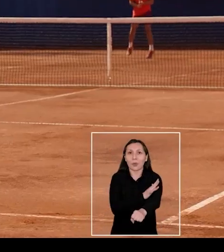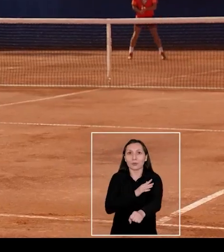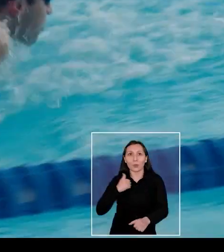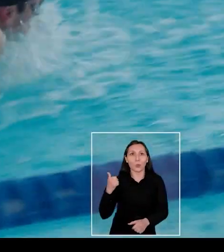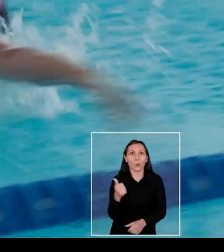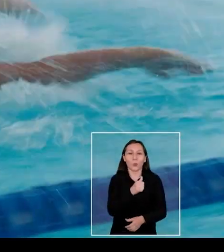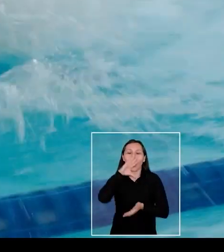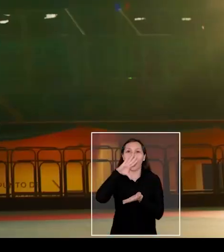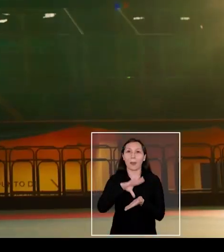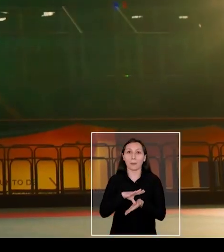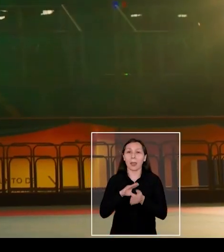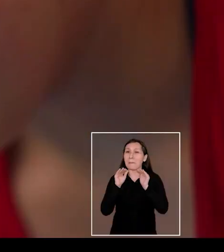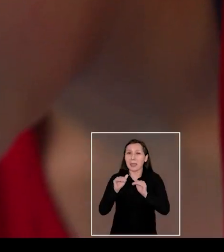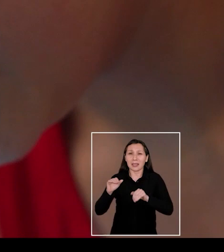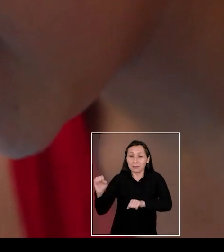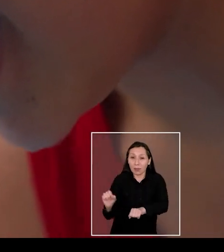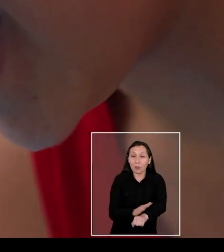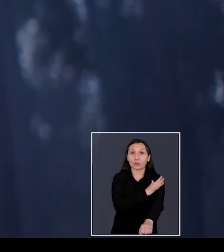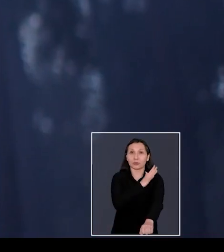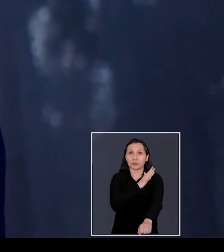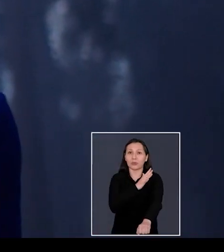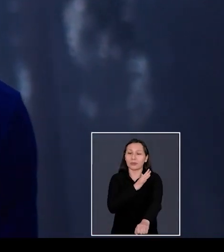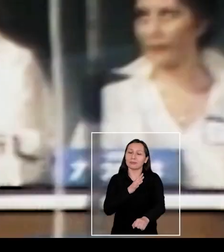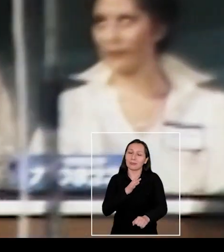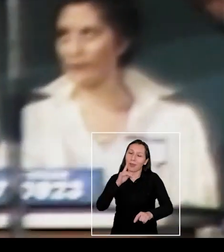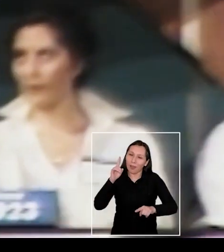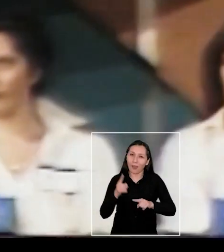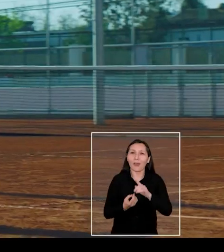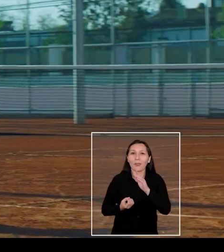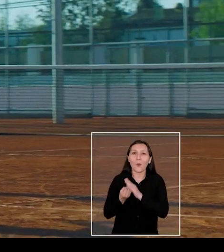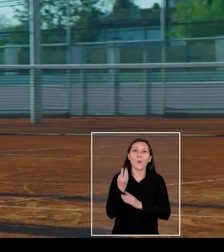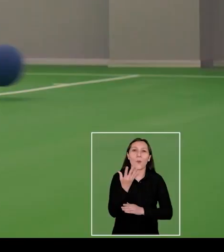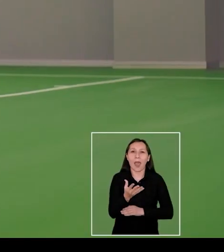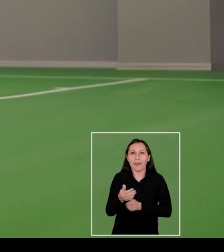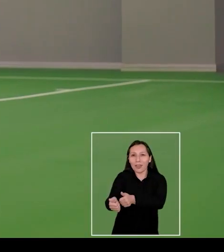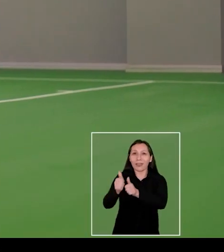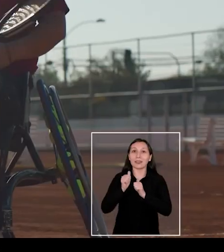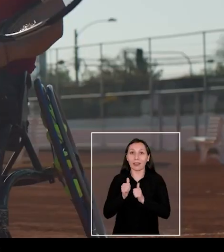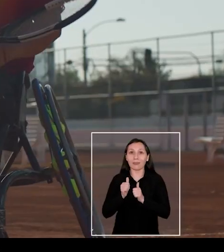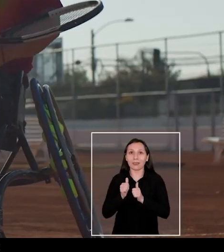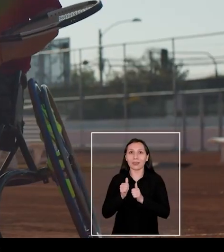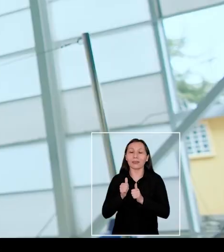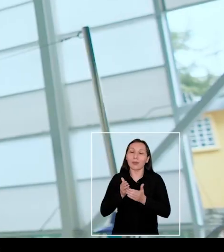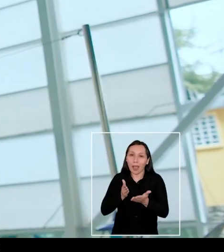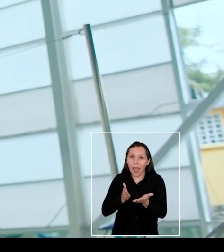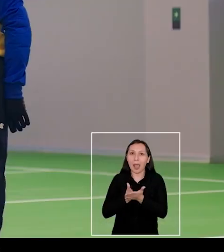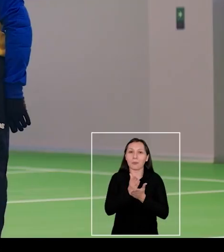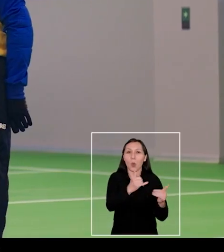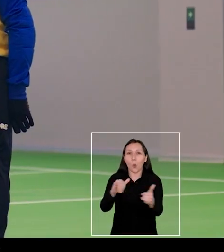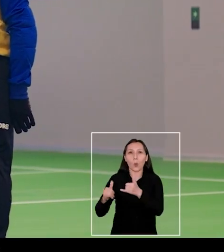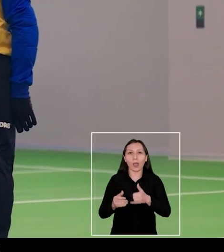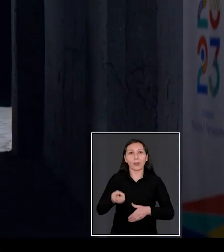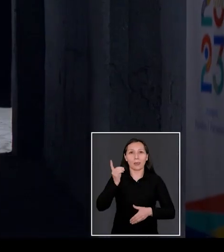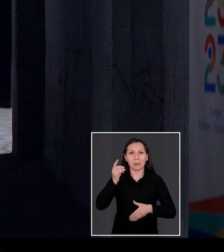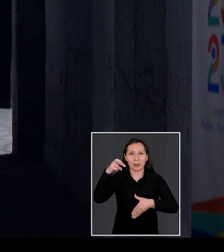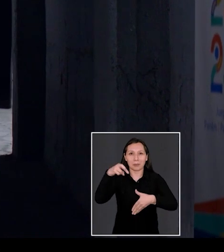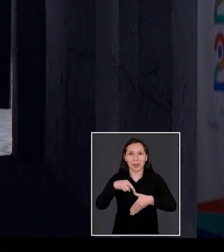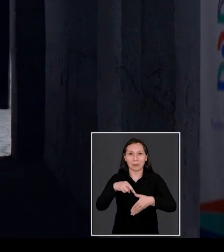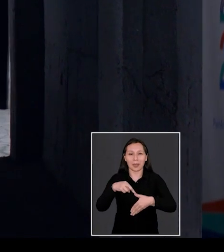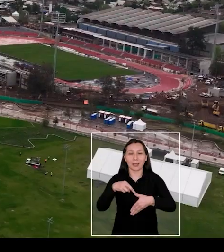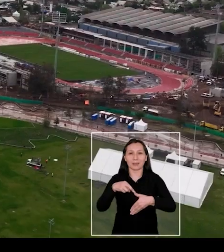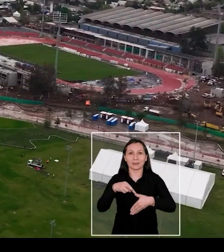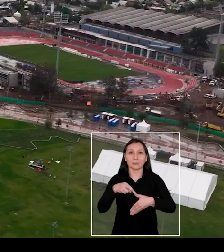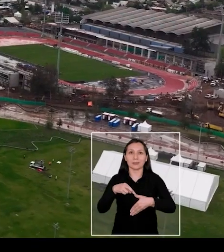país y con esa misma emoción vamos por nuevos desafíos porque comienzan los juegos para